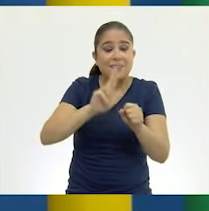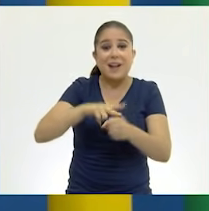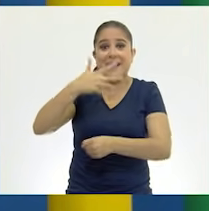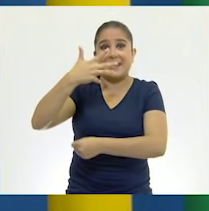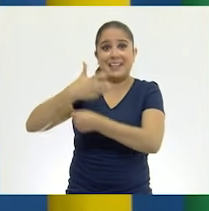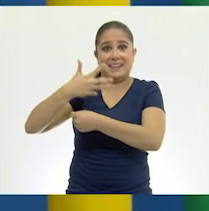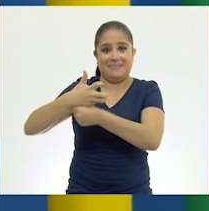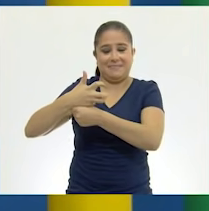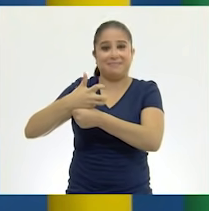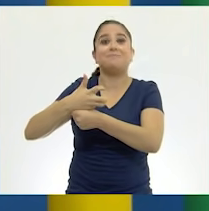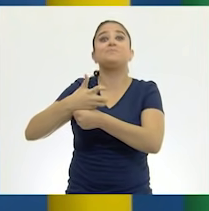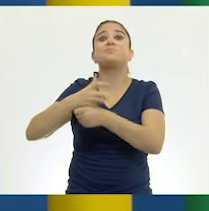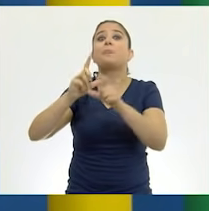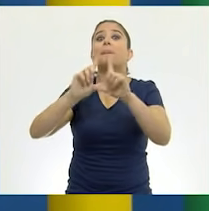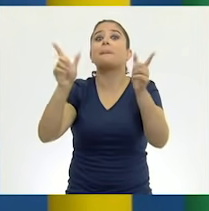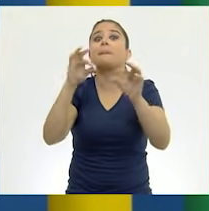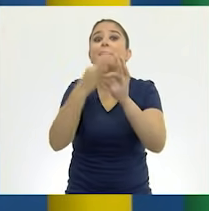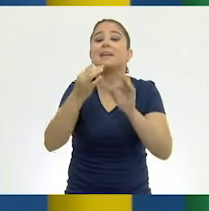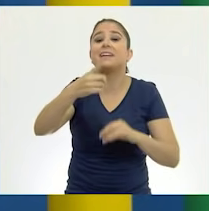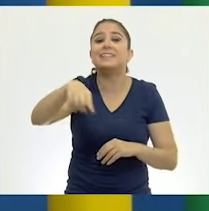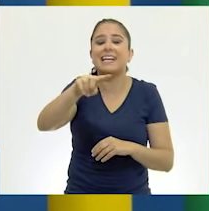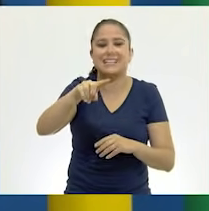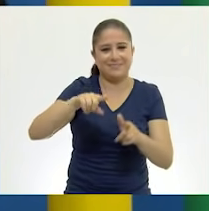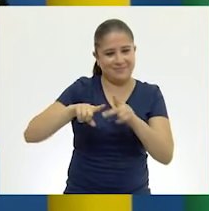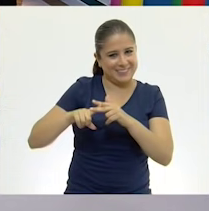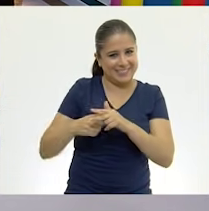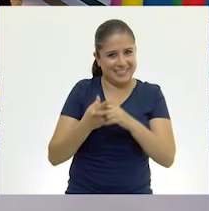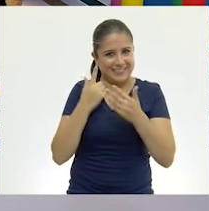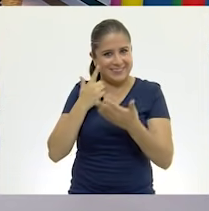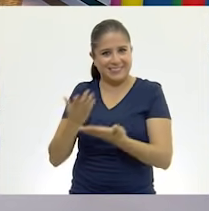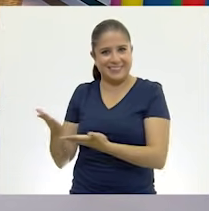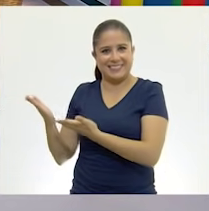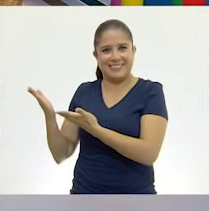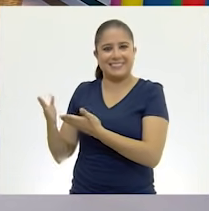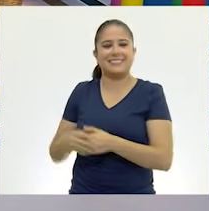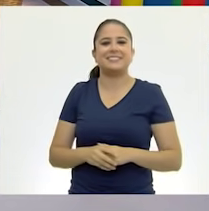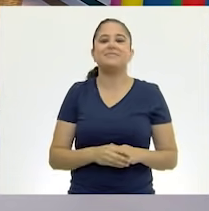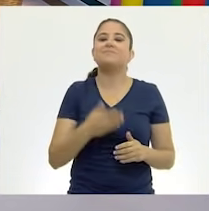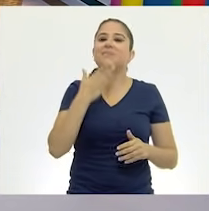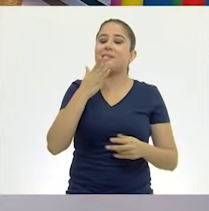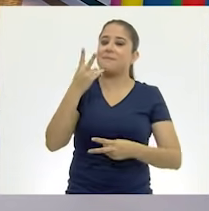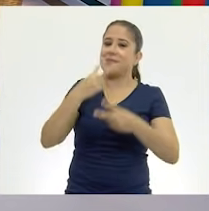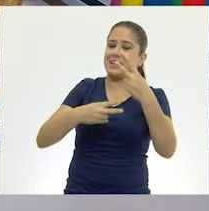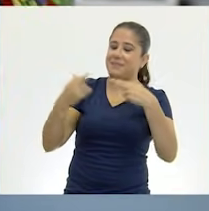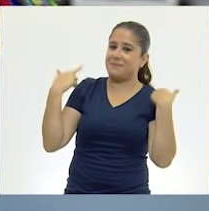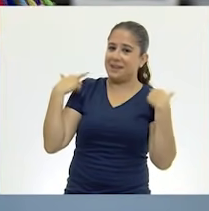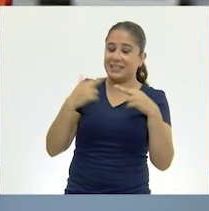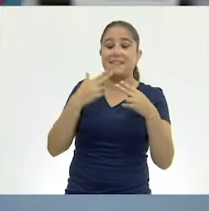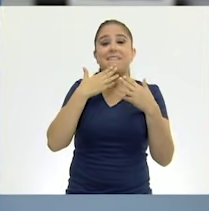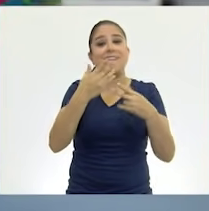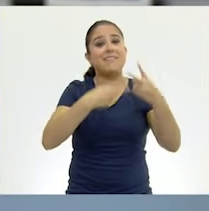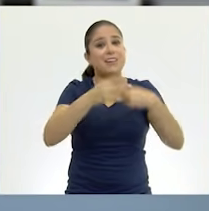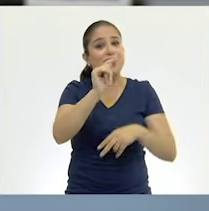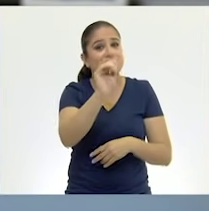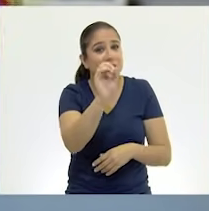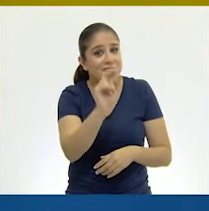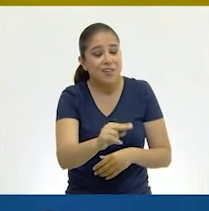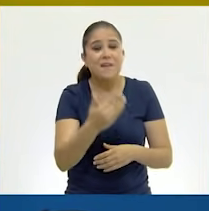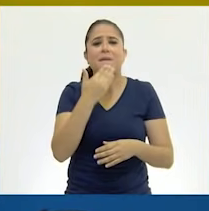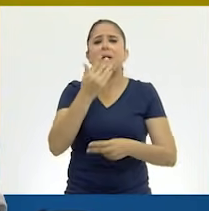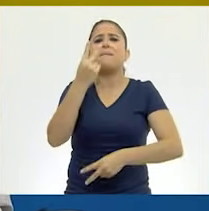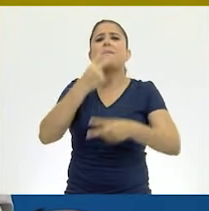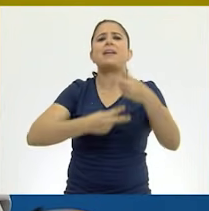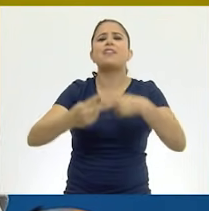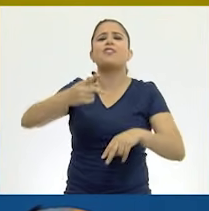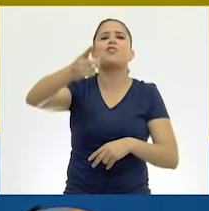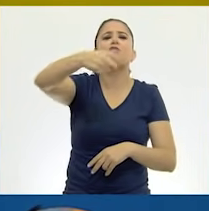quinto grado. ¿Están listos? ¡Comenzamos! Bienvenida, maestra. Gracias. Bienvenido, Ton. Gracias. Bienvenidos a todos